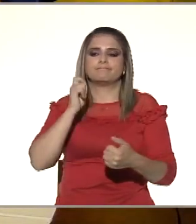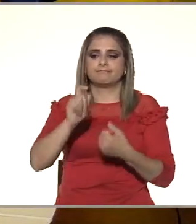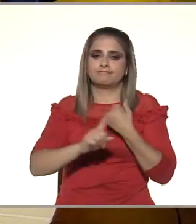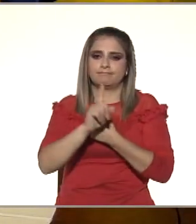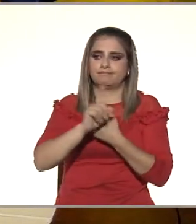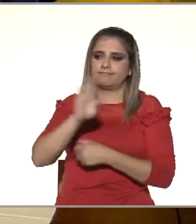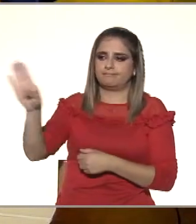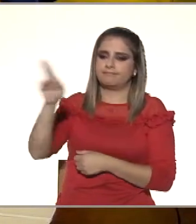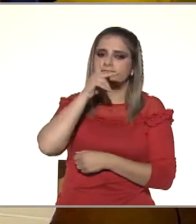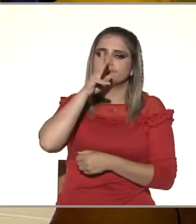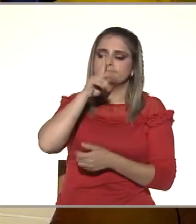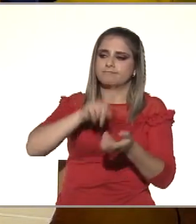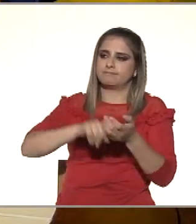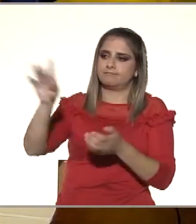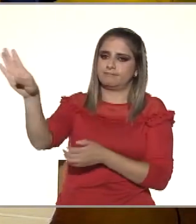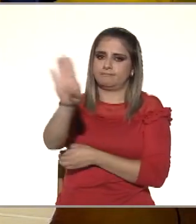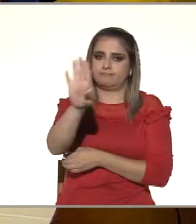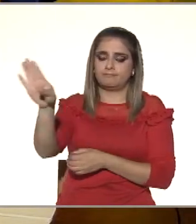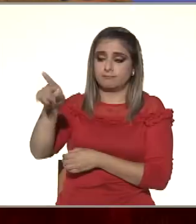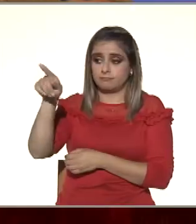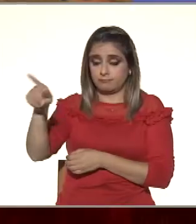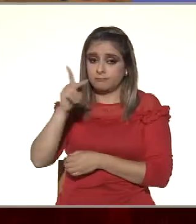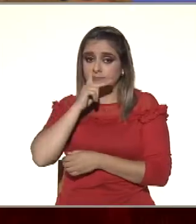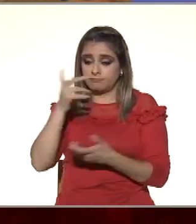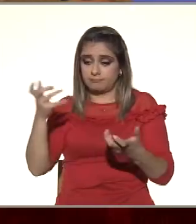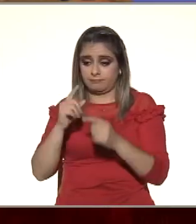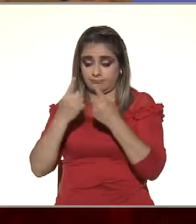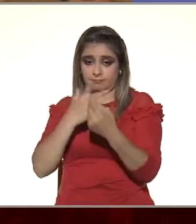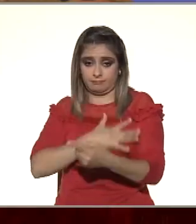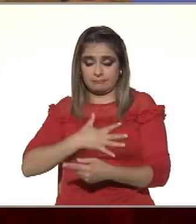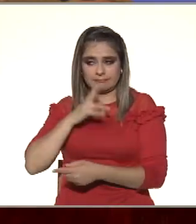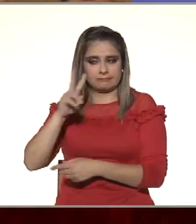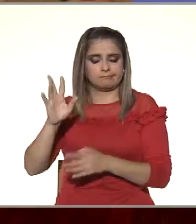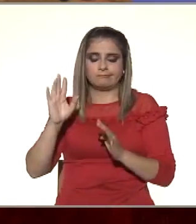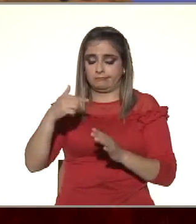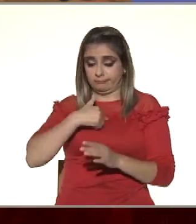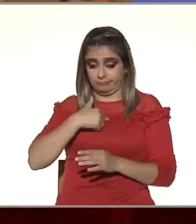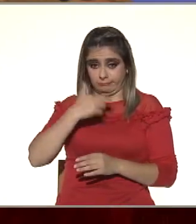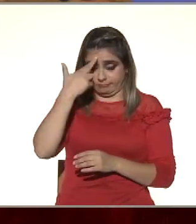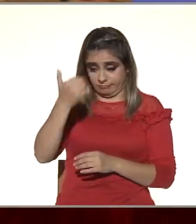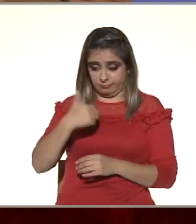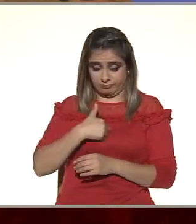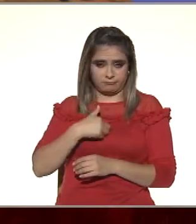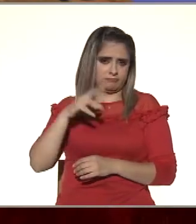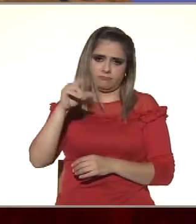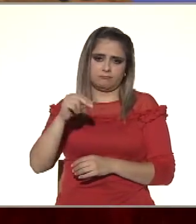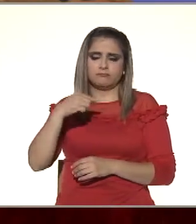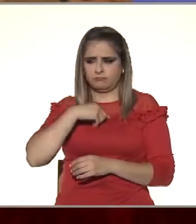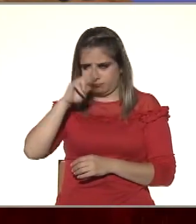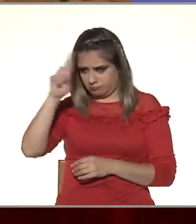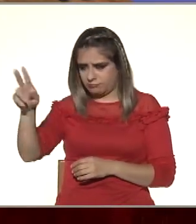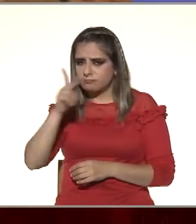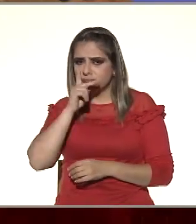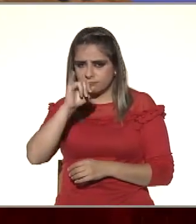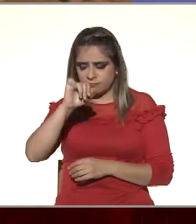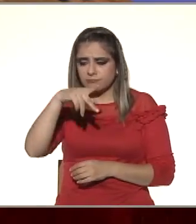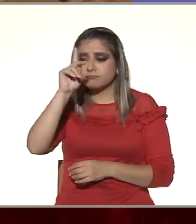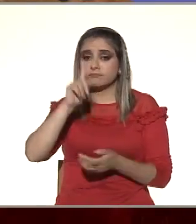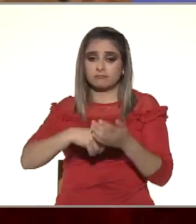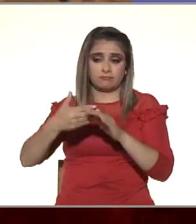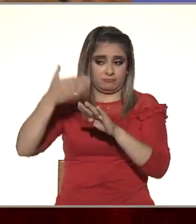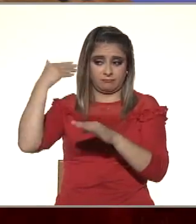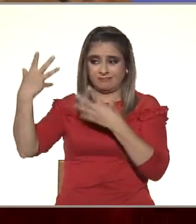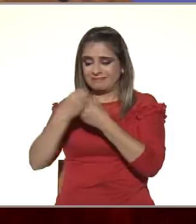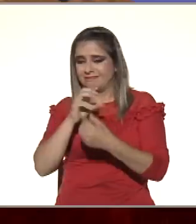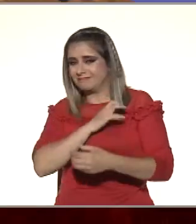pareja y que lo que hizo no tenía nada que ver conmigo. Lo sigo respetando como mi padre, pero ya no lo veo como antes, nos comparte esta